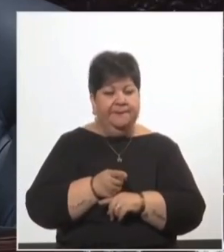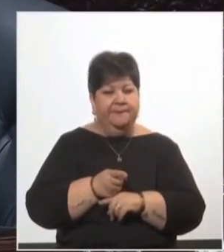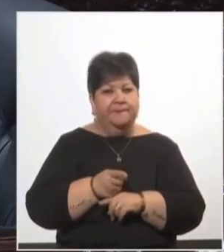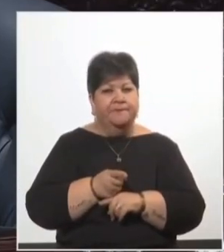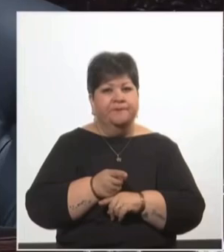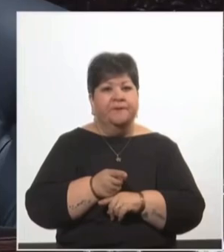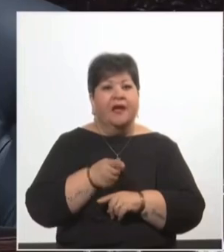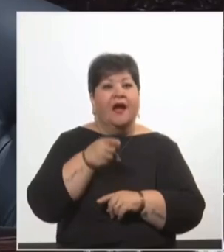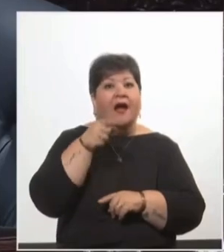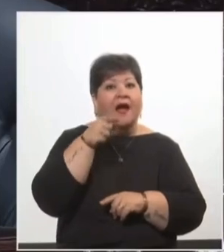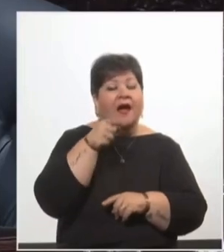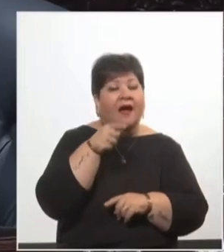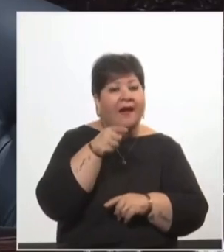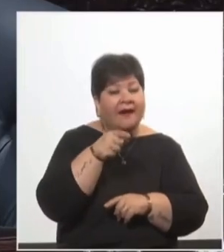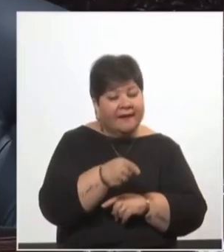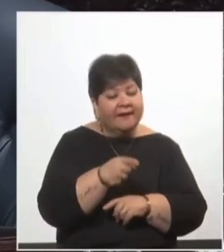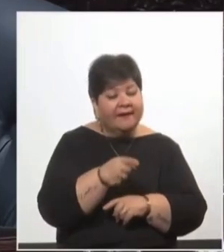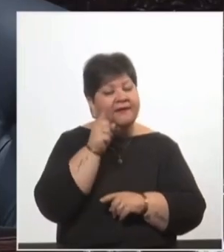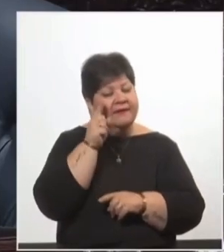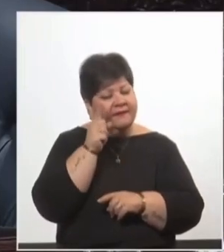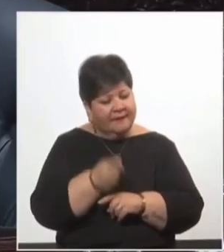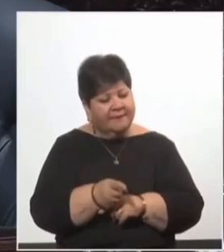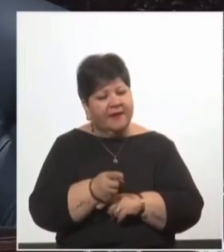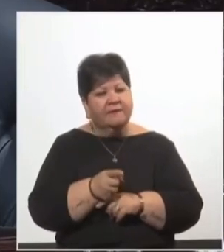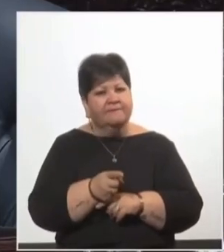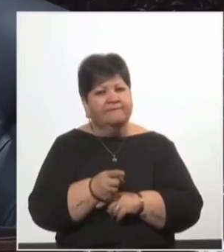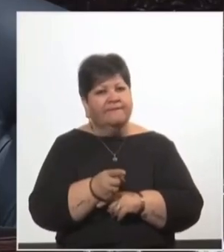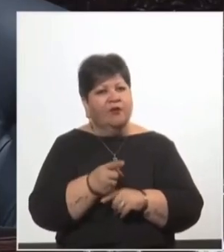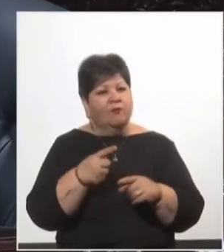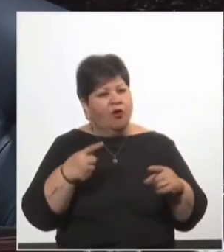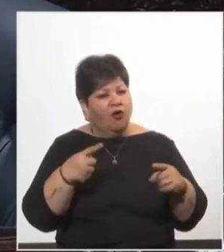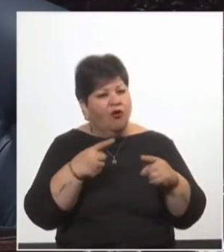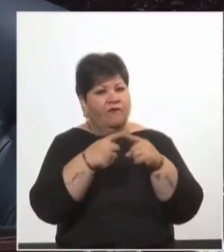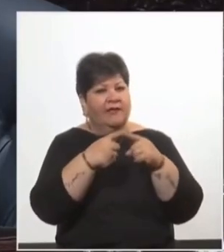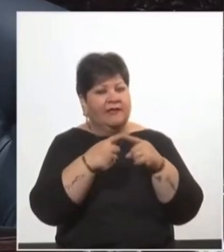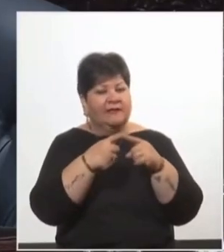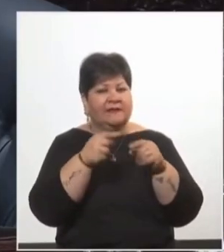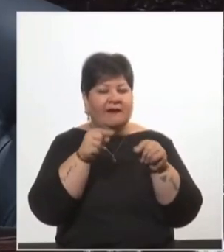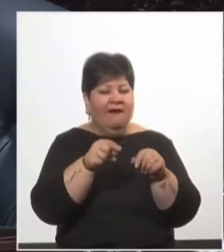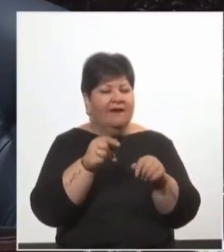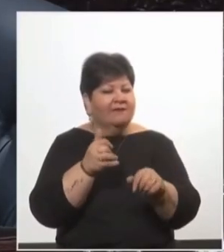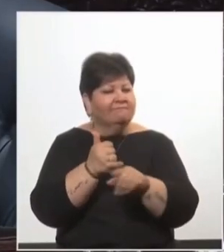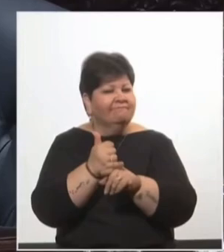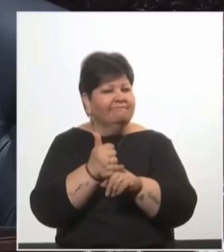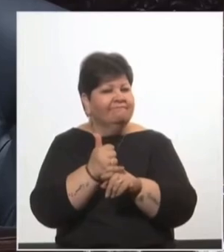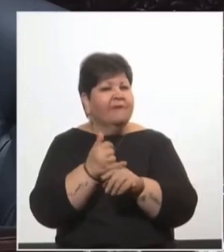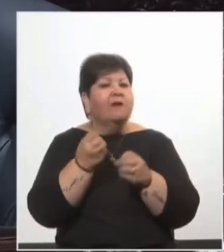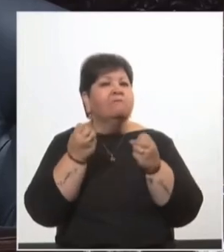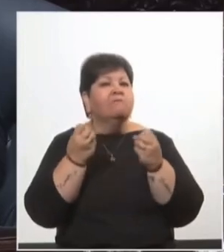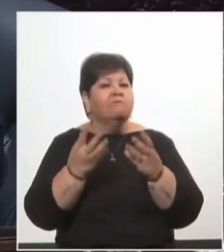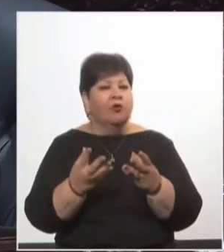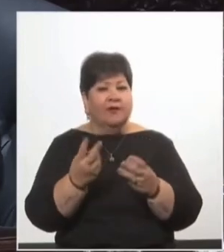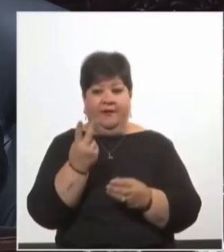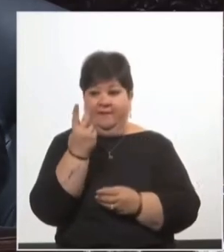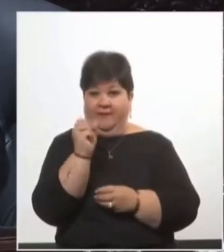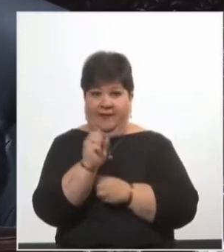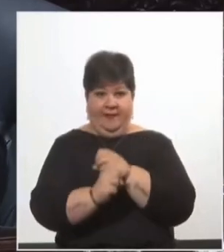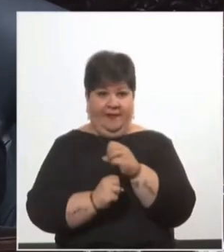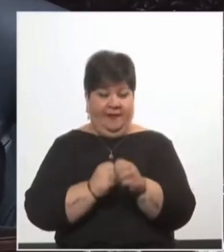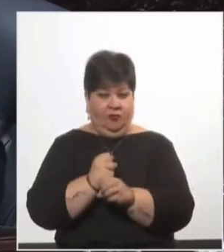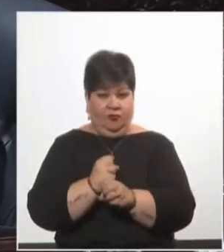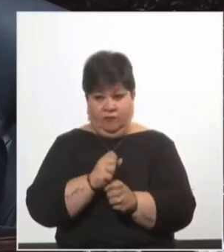Creemos que ahí también la convergencia falla, porque si en 20 años vamos a tener una